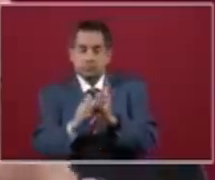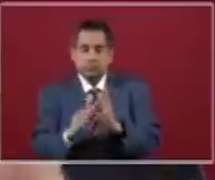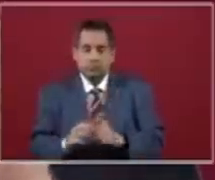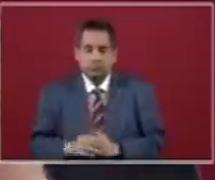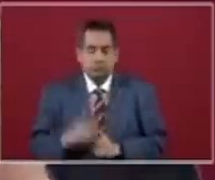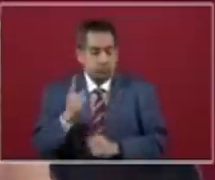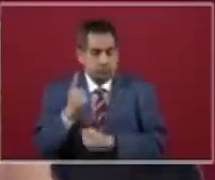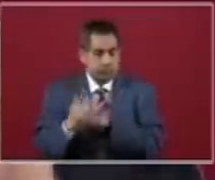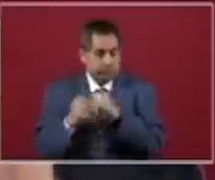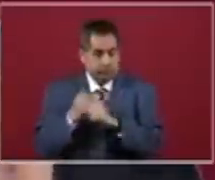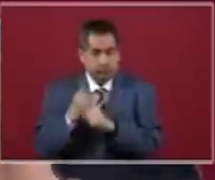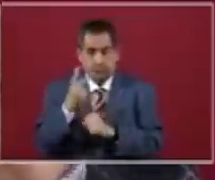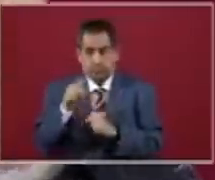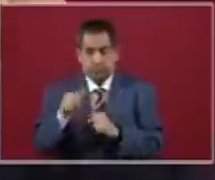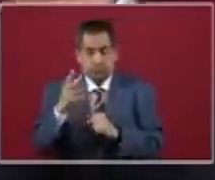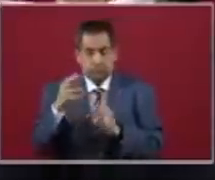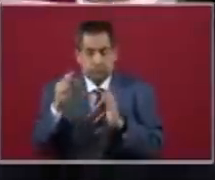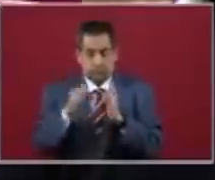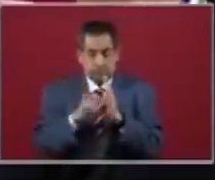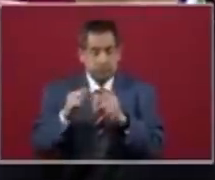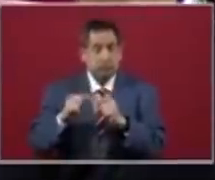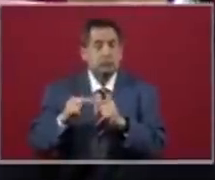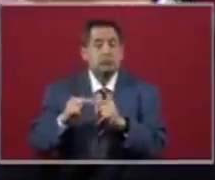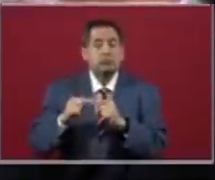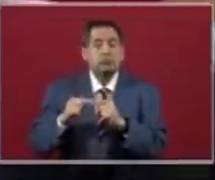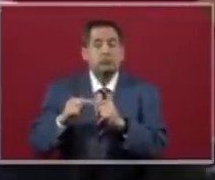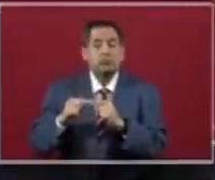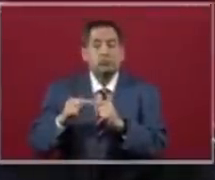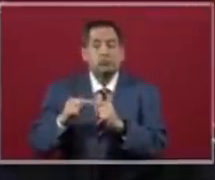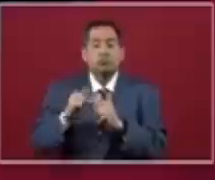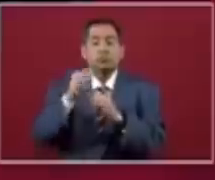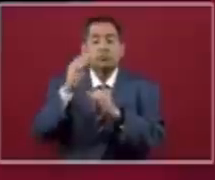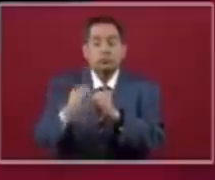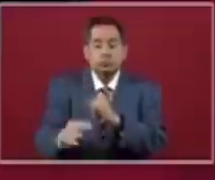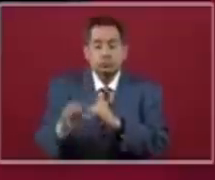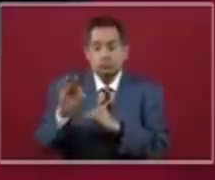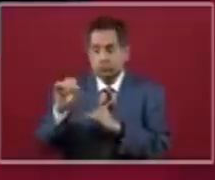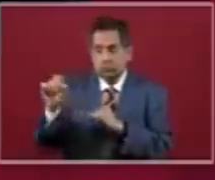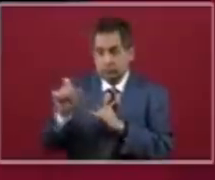el primer año, sí. El último de Fox,